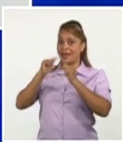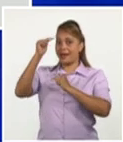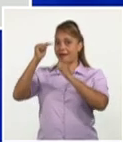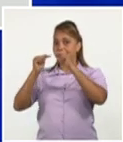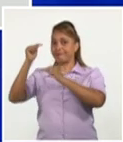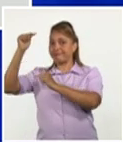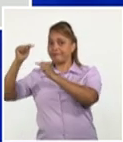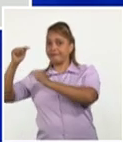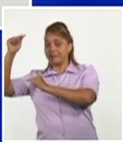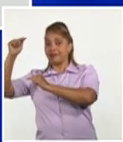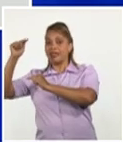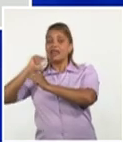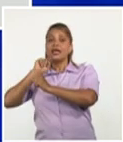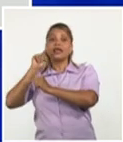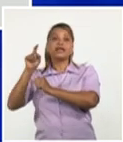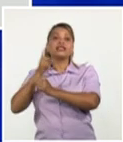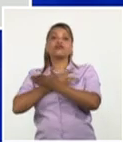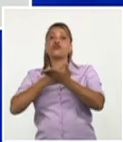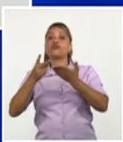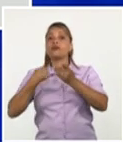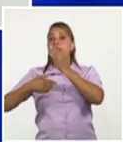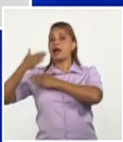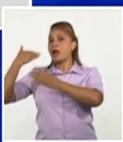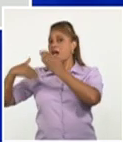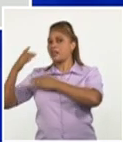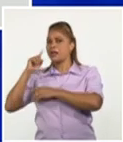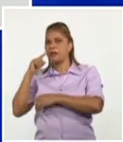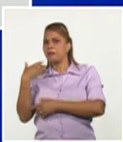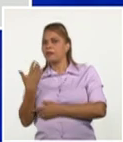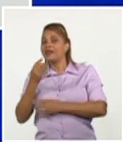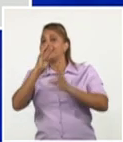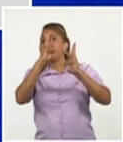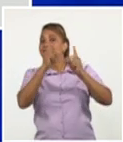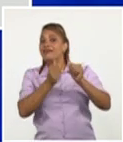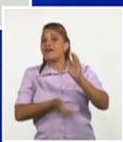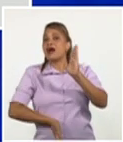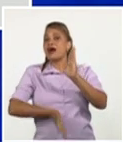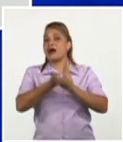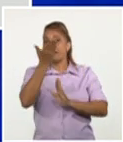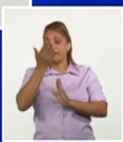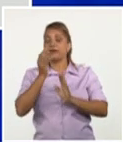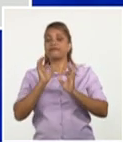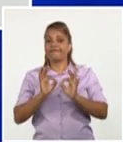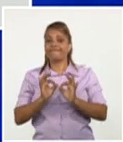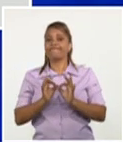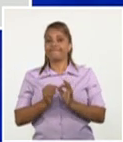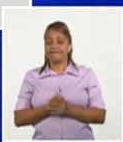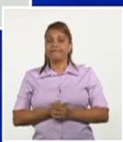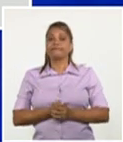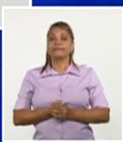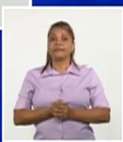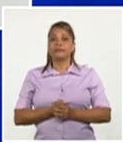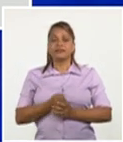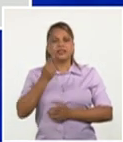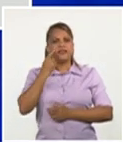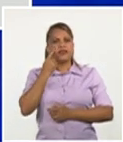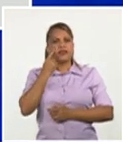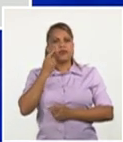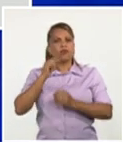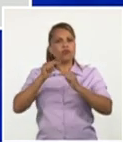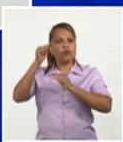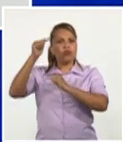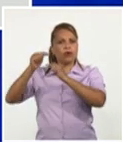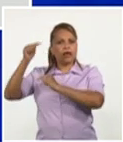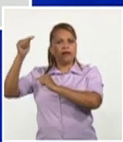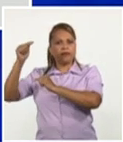pues en los últimos 15 días es la cifra más alta, y si tuviéramos un gráfico de todo